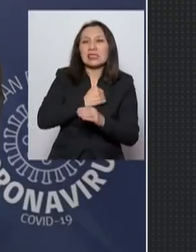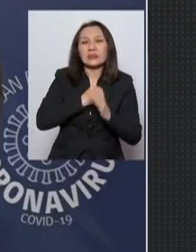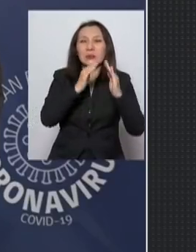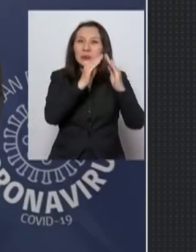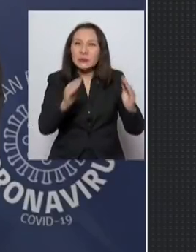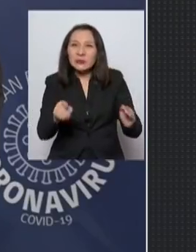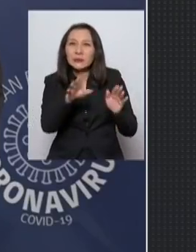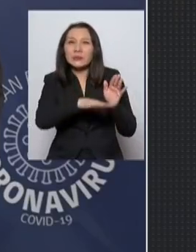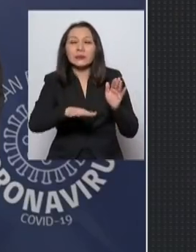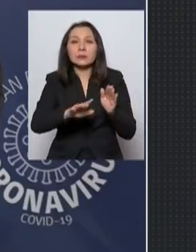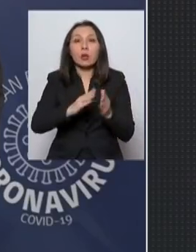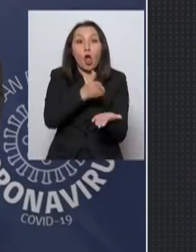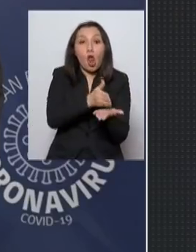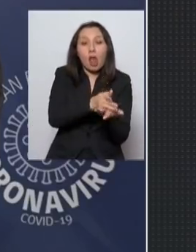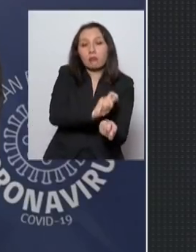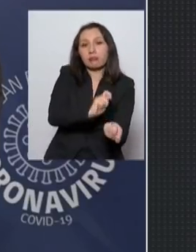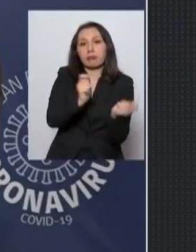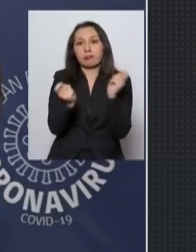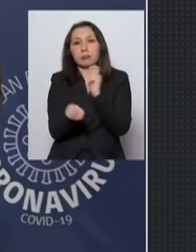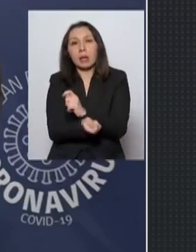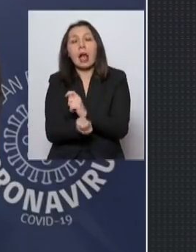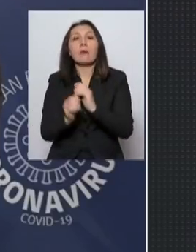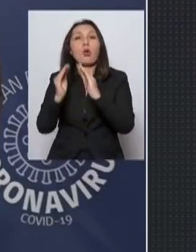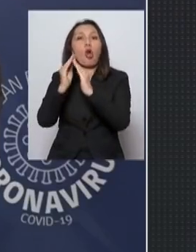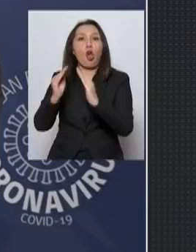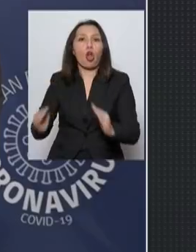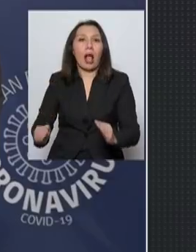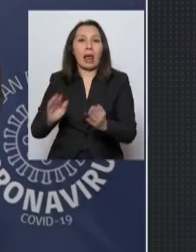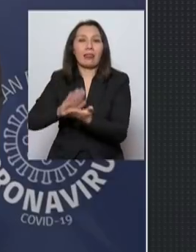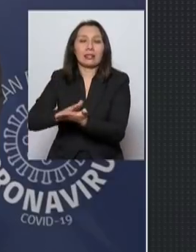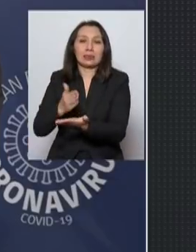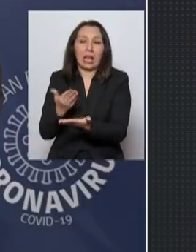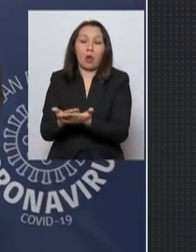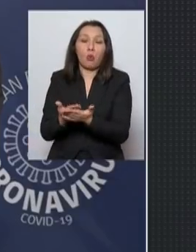para transformarlos en recintos